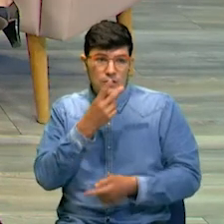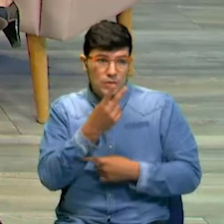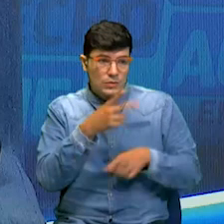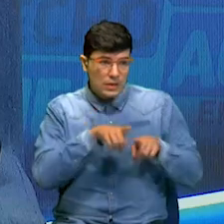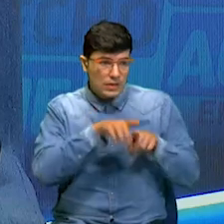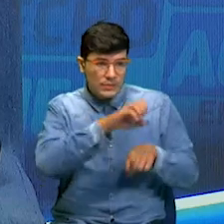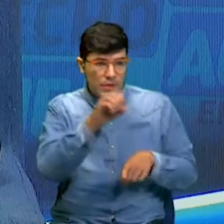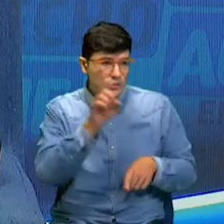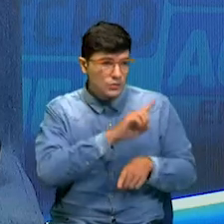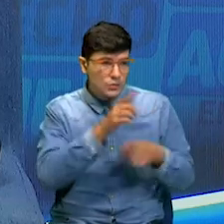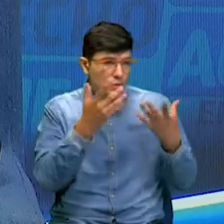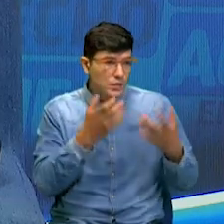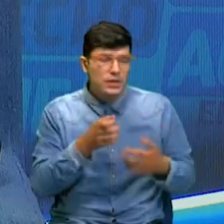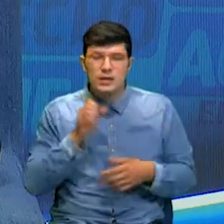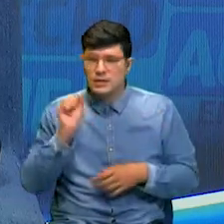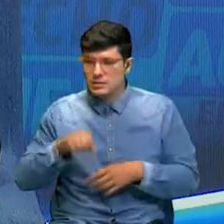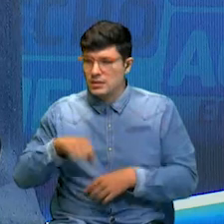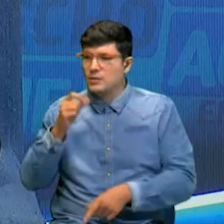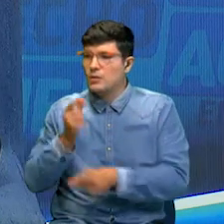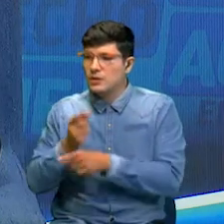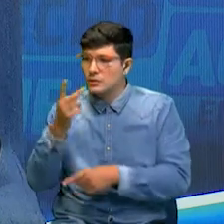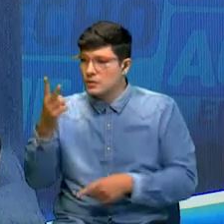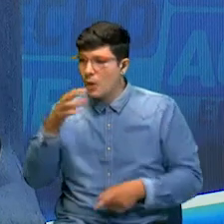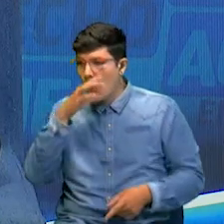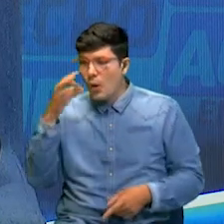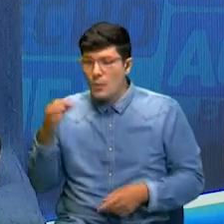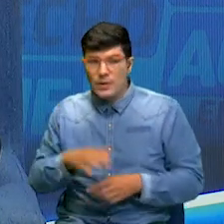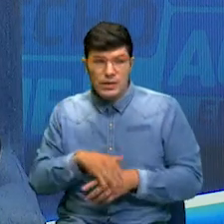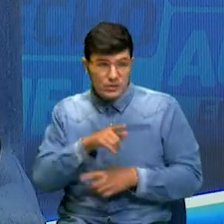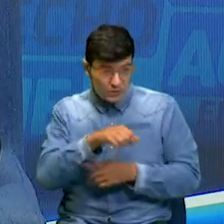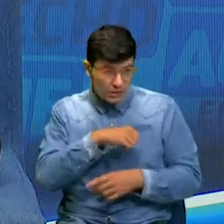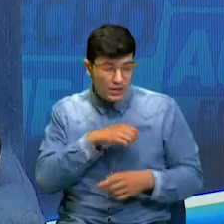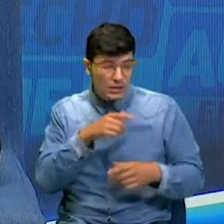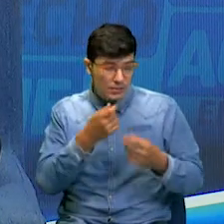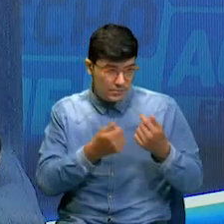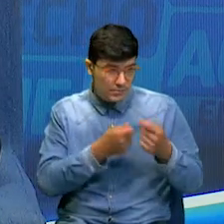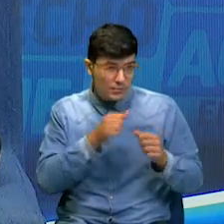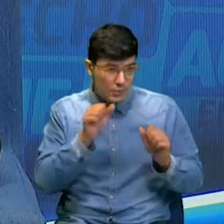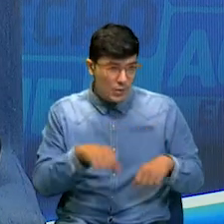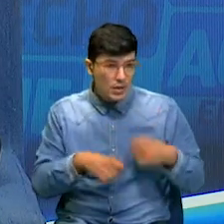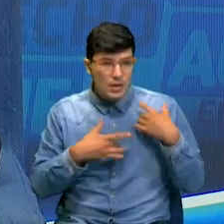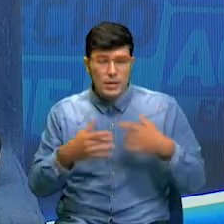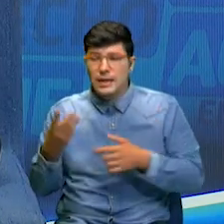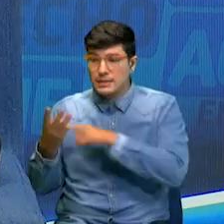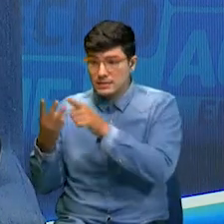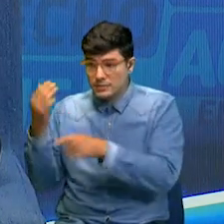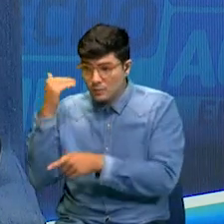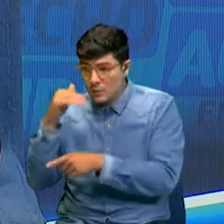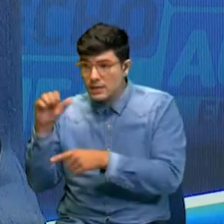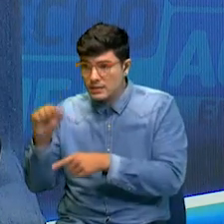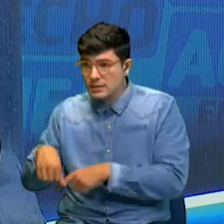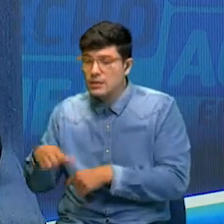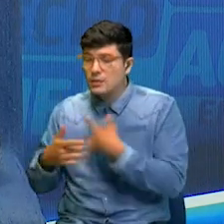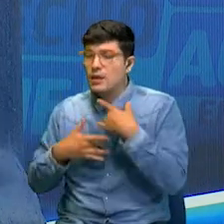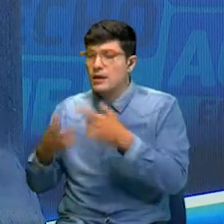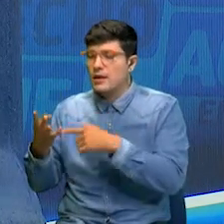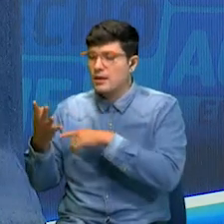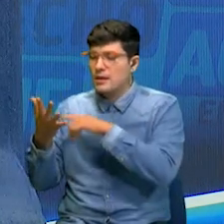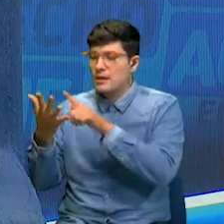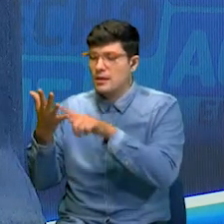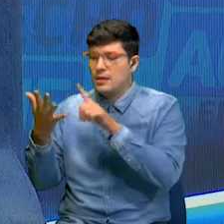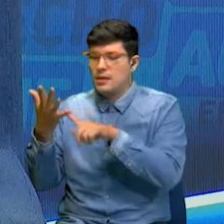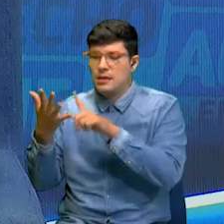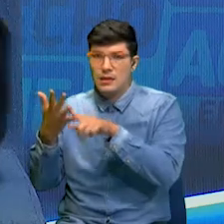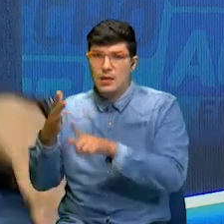colaborar. Dos hermanos, hombres. ¿Y dos que hombres tienen medios? Y que tienen cómo colaborar. Son las tres y colaboran. Pero resulta que los dos hombres